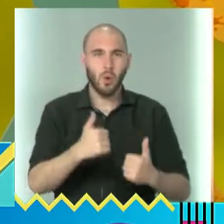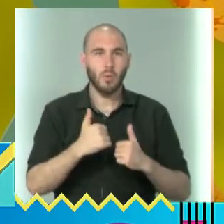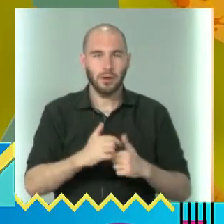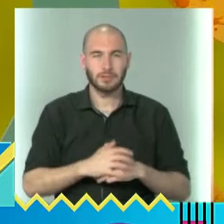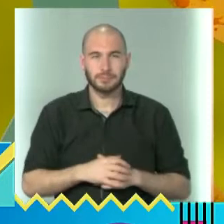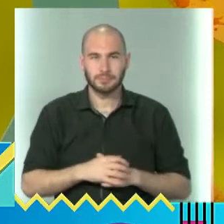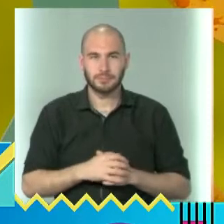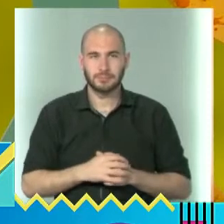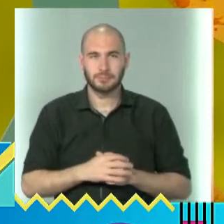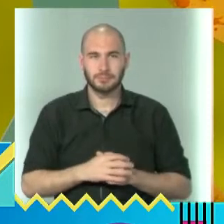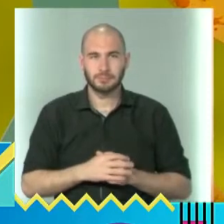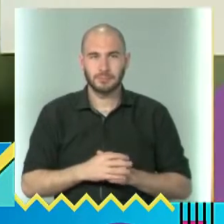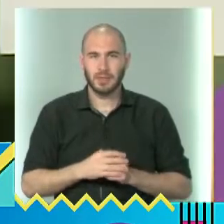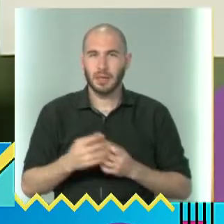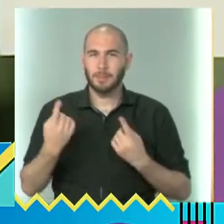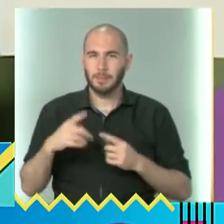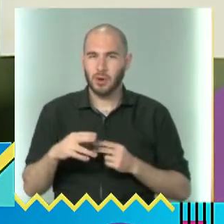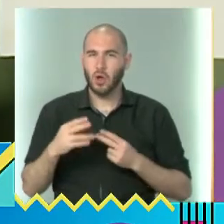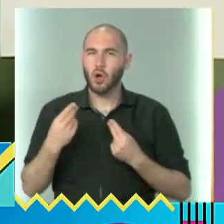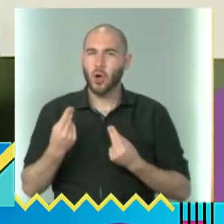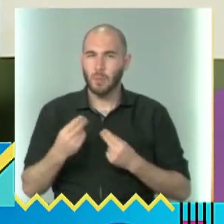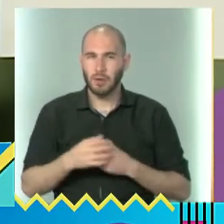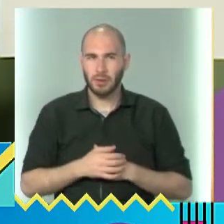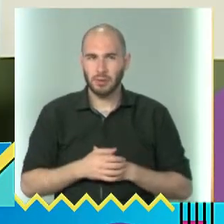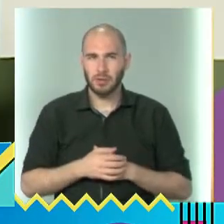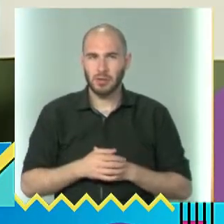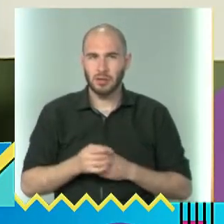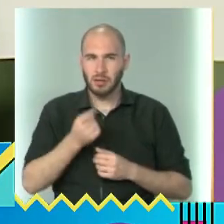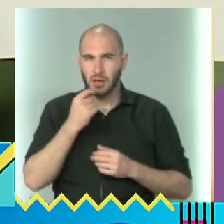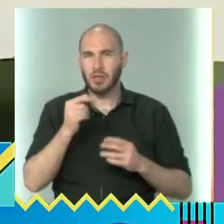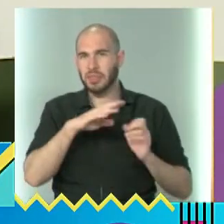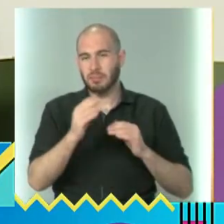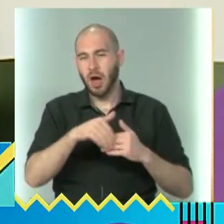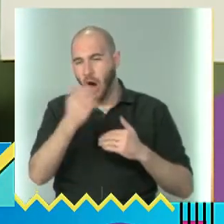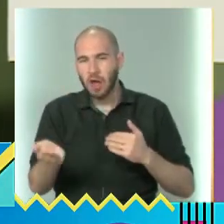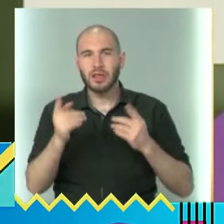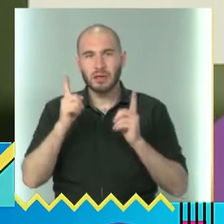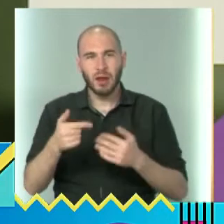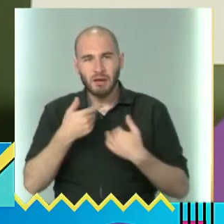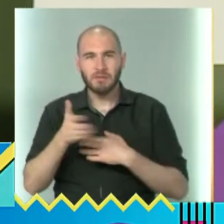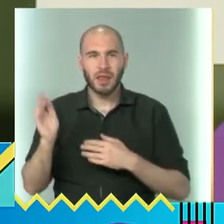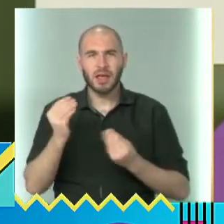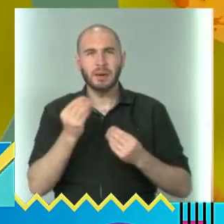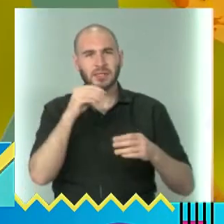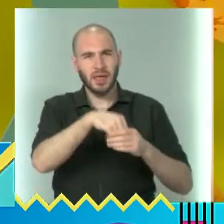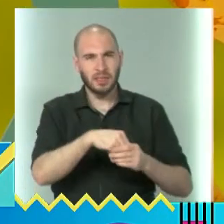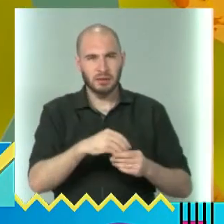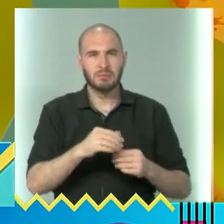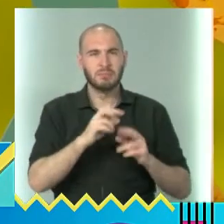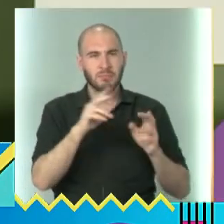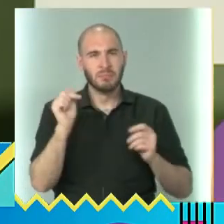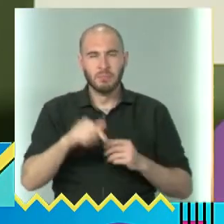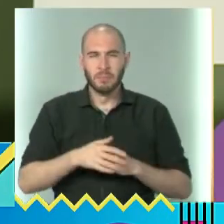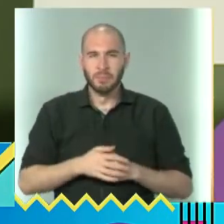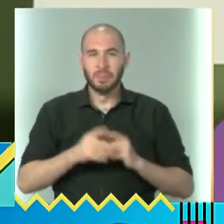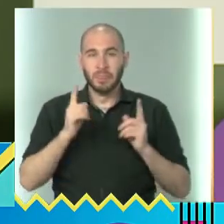duda. El tema es cómo no nos quedamos por fuera de todo lo otro que también está sucediendo allí, ¿no? Ese es el tema, ¿no?